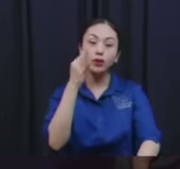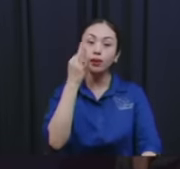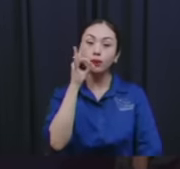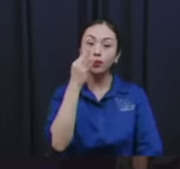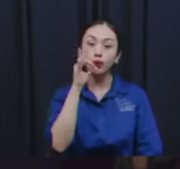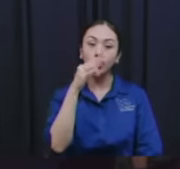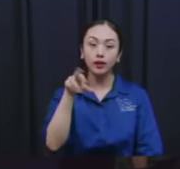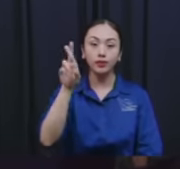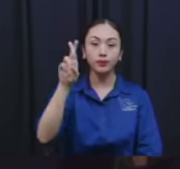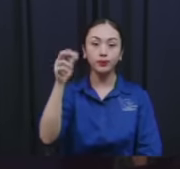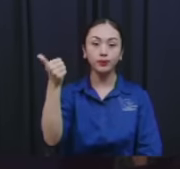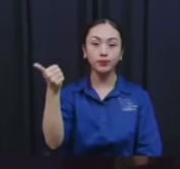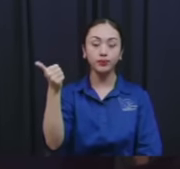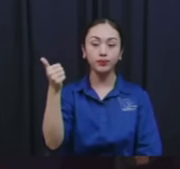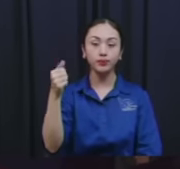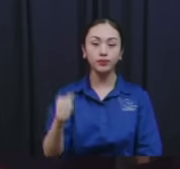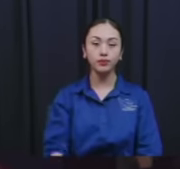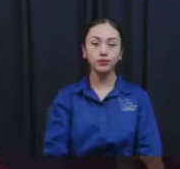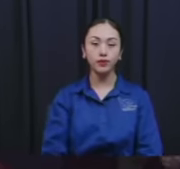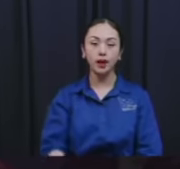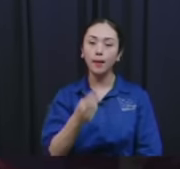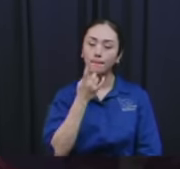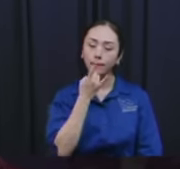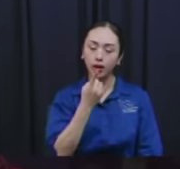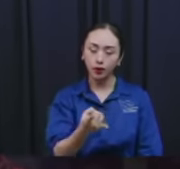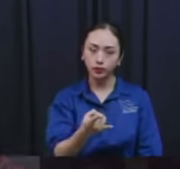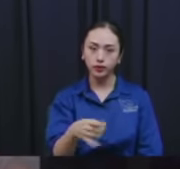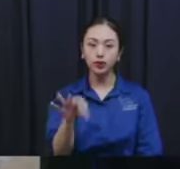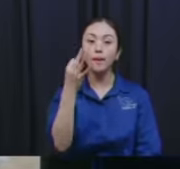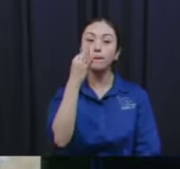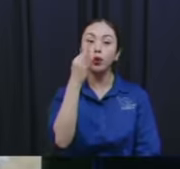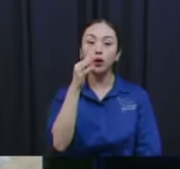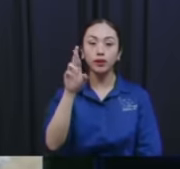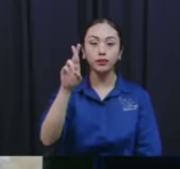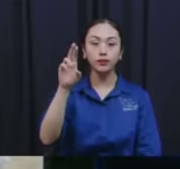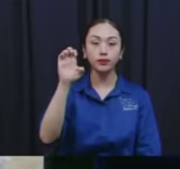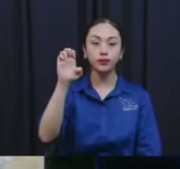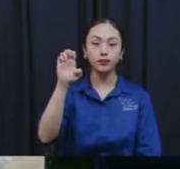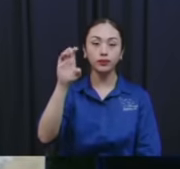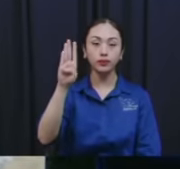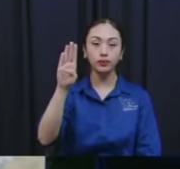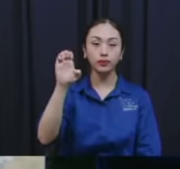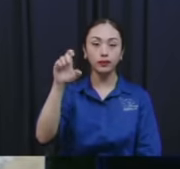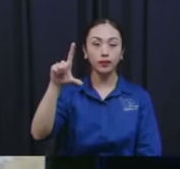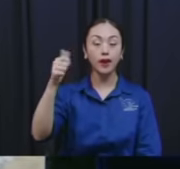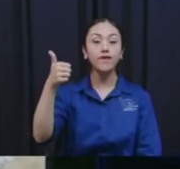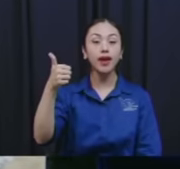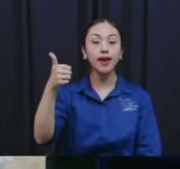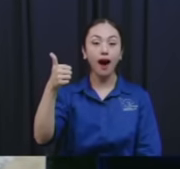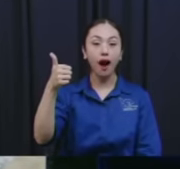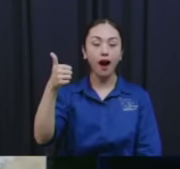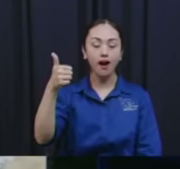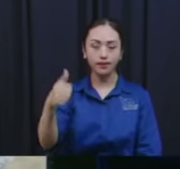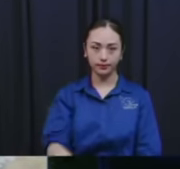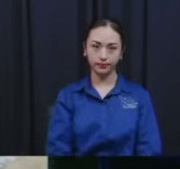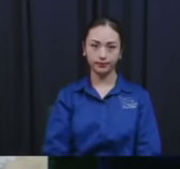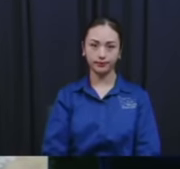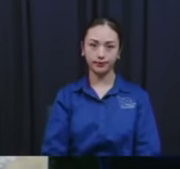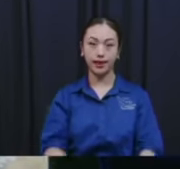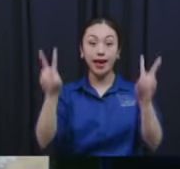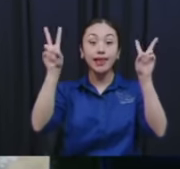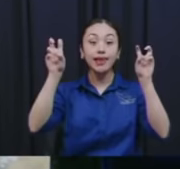de Rebeca perdón cuando hablé de Rebeca le puse el tema La oveja